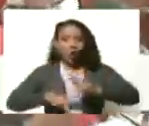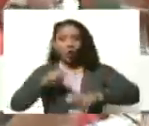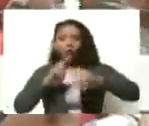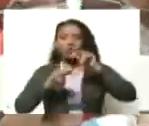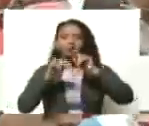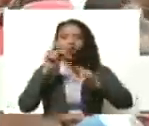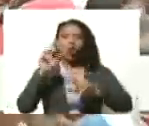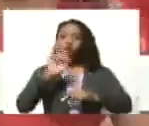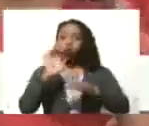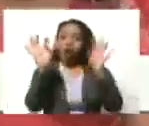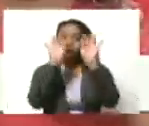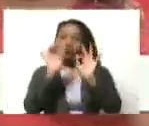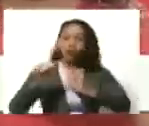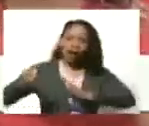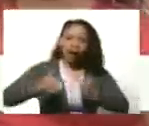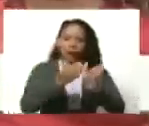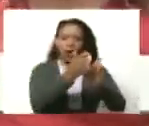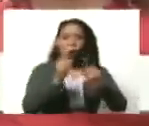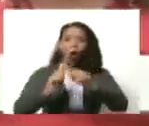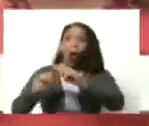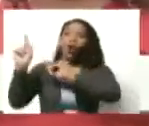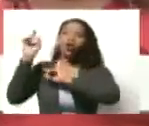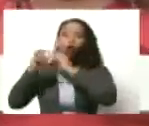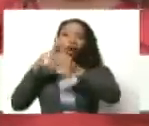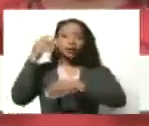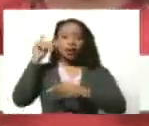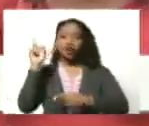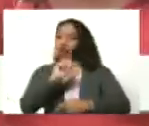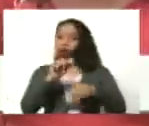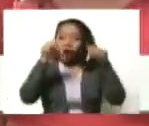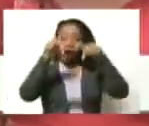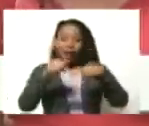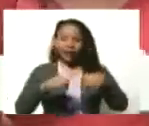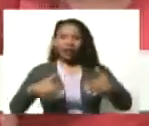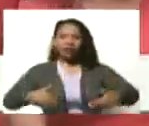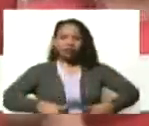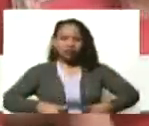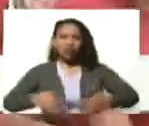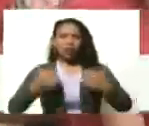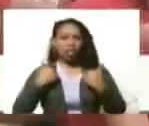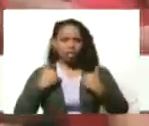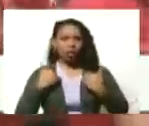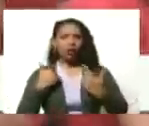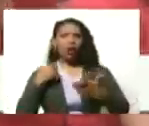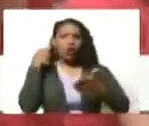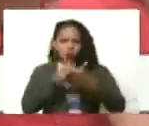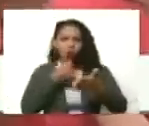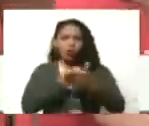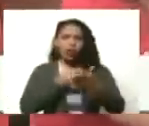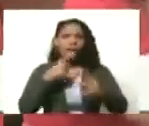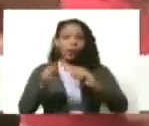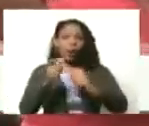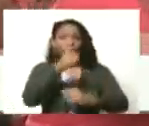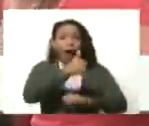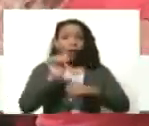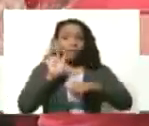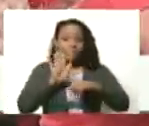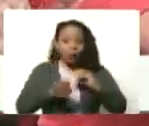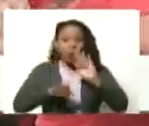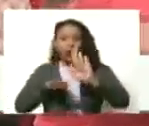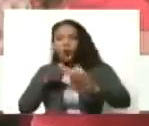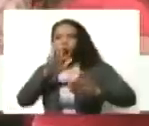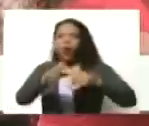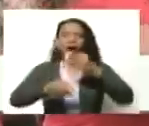vía que otros plantean, no, es esta, con sacrificio, con lucha, pero que cada paso que demos